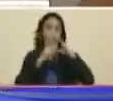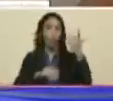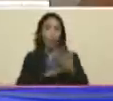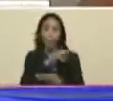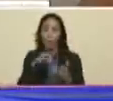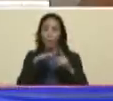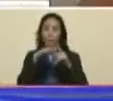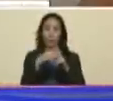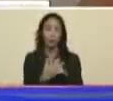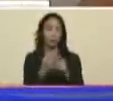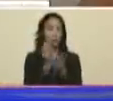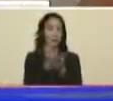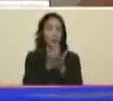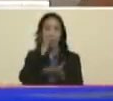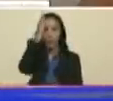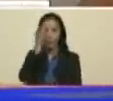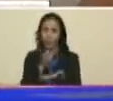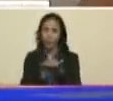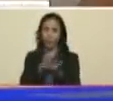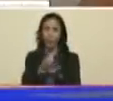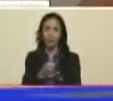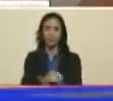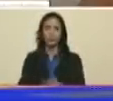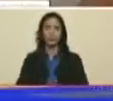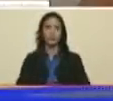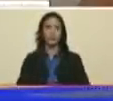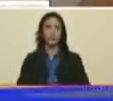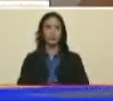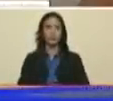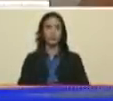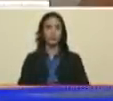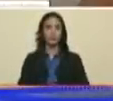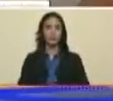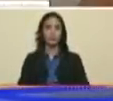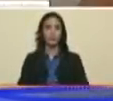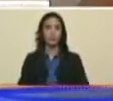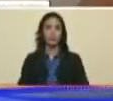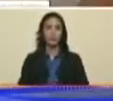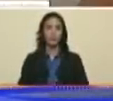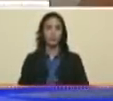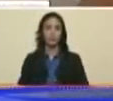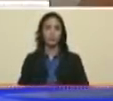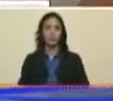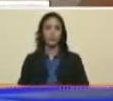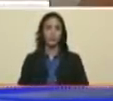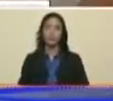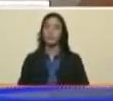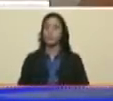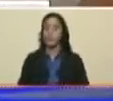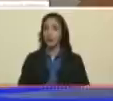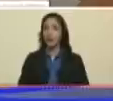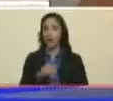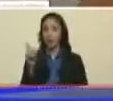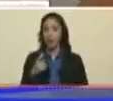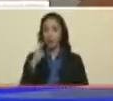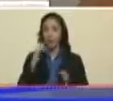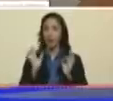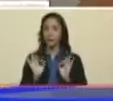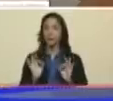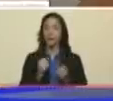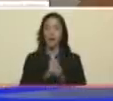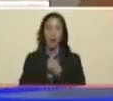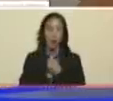circunstancias probadas de riesgo, sino también de manera expresa y